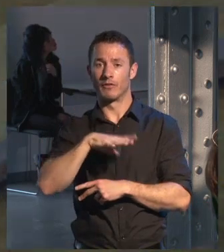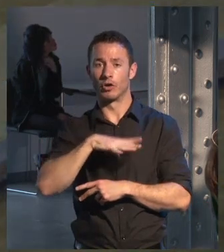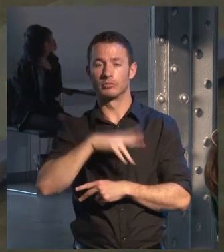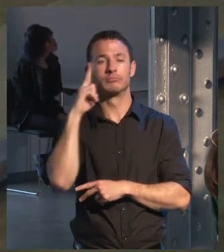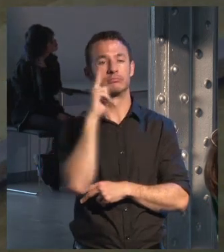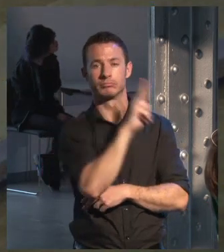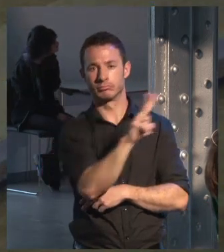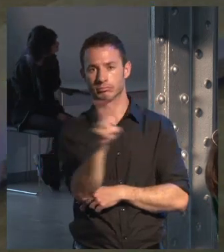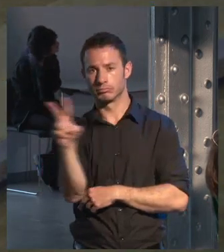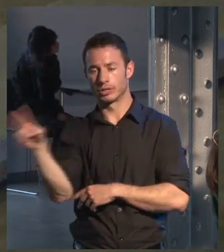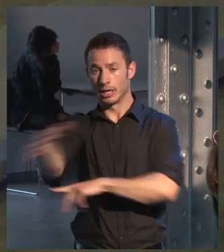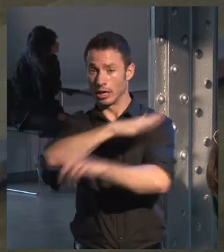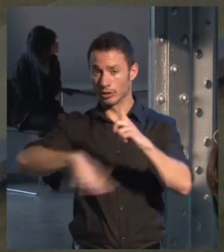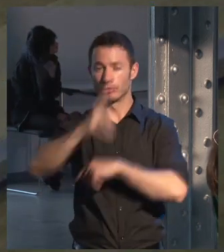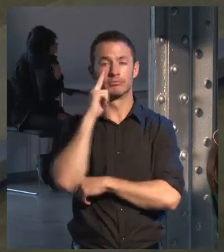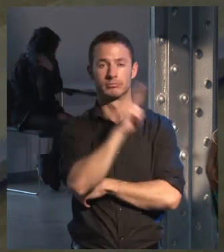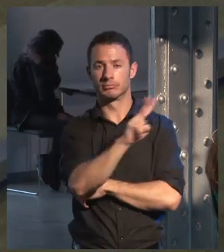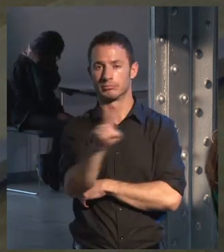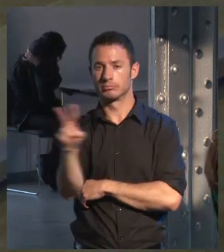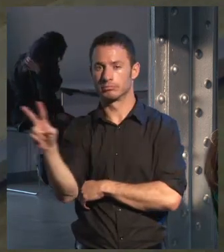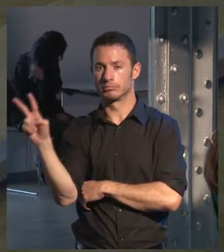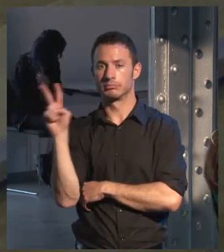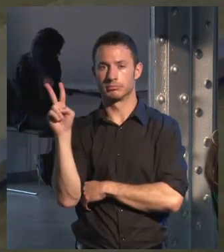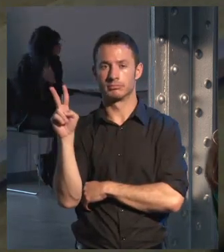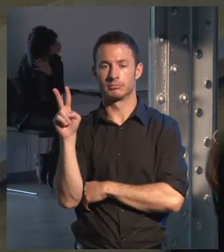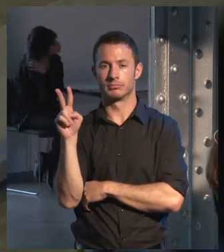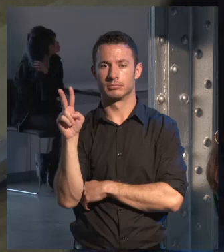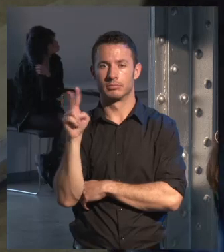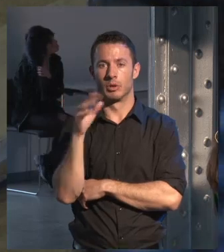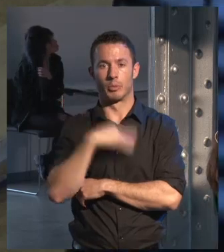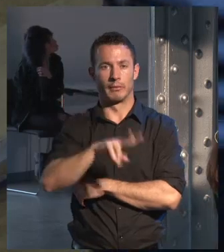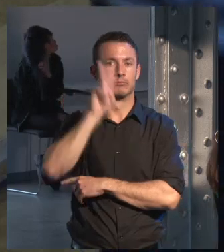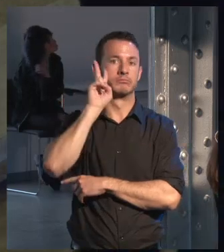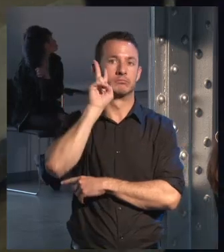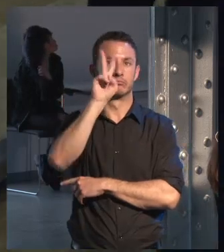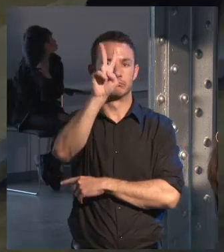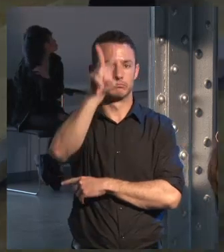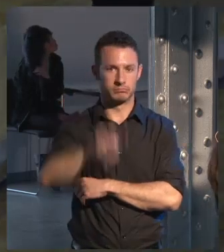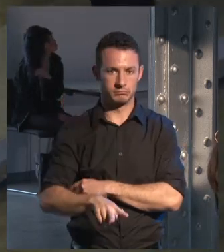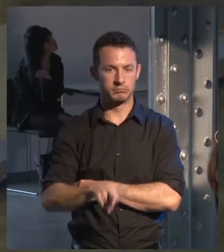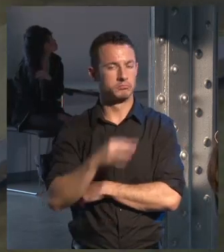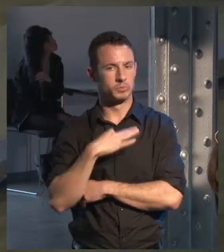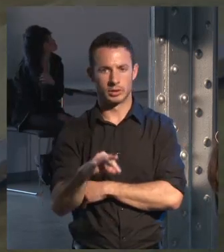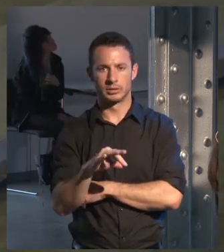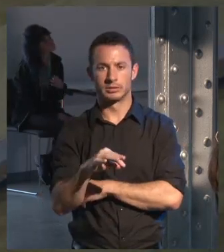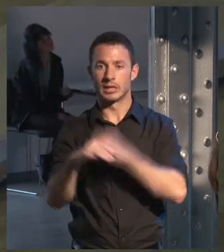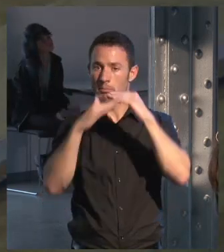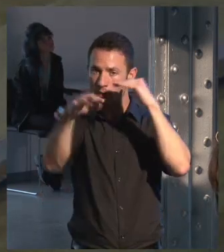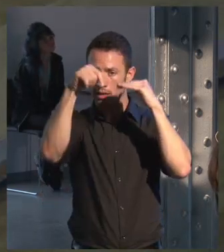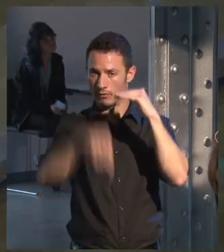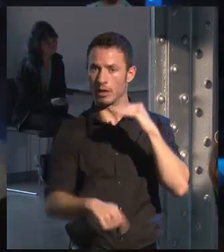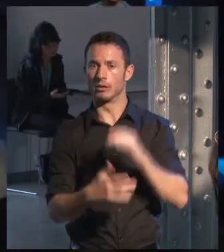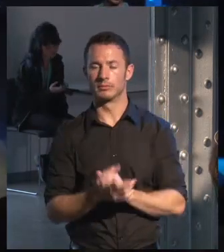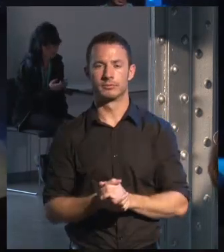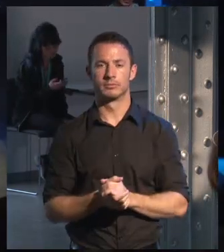entorno. Mira alrededor tuyo. Puedes mirar arriba, abajo, estás debajo del mar ahora mismo, ¿vale?